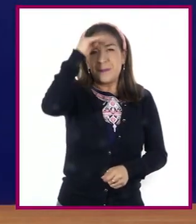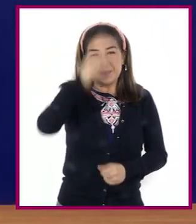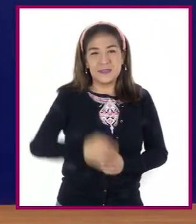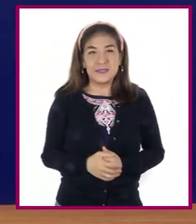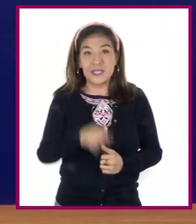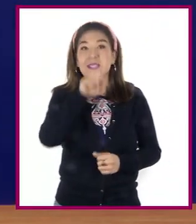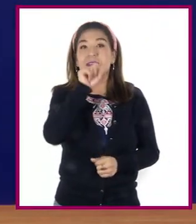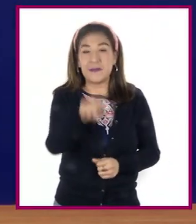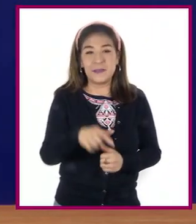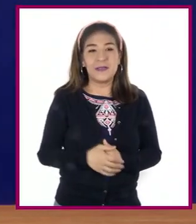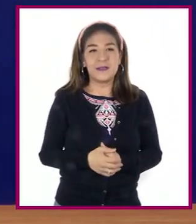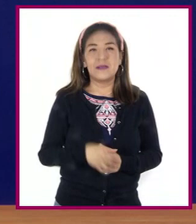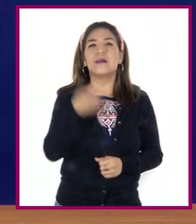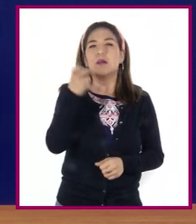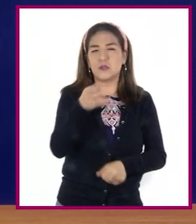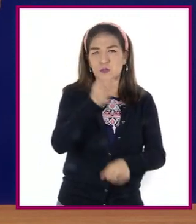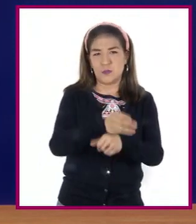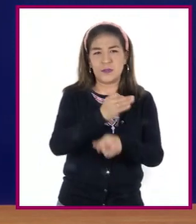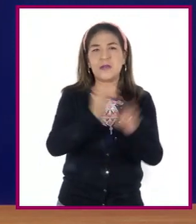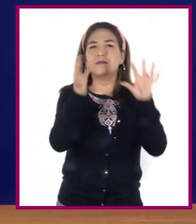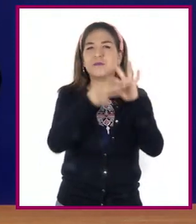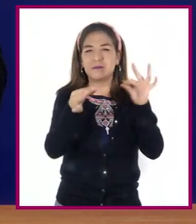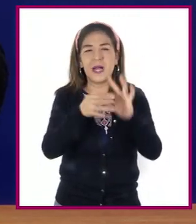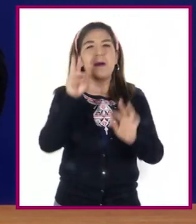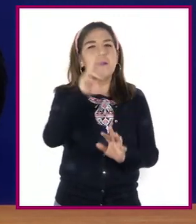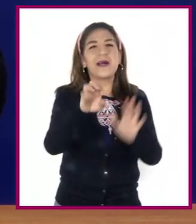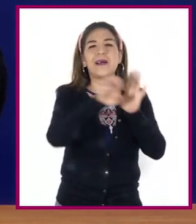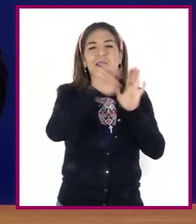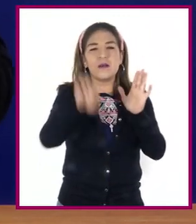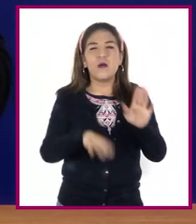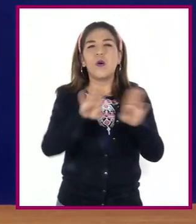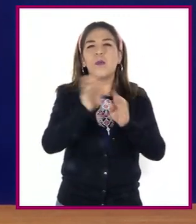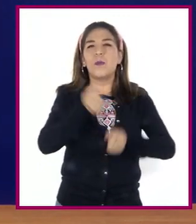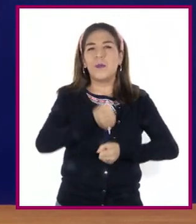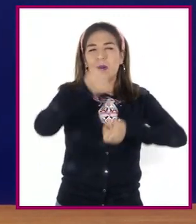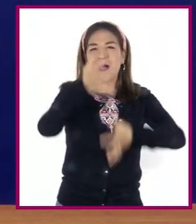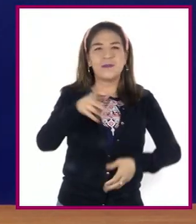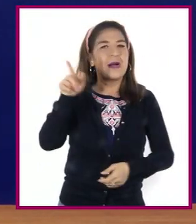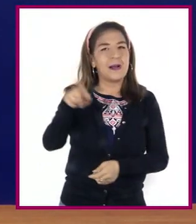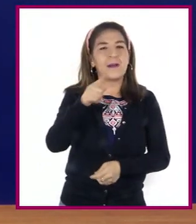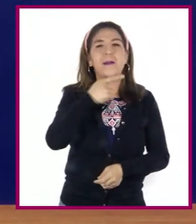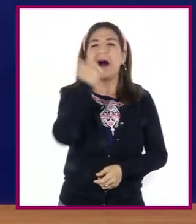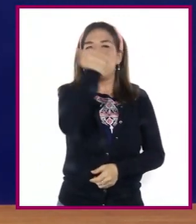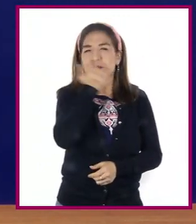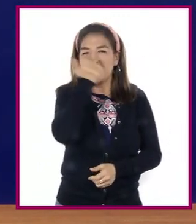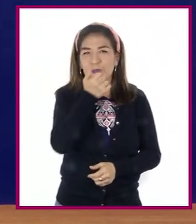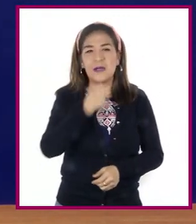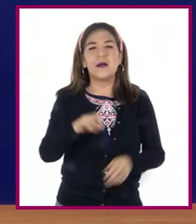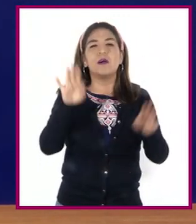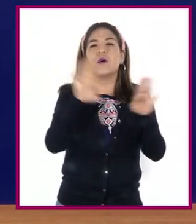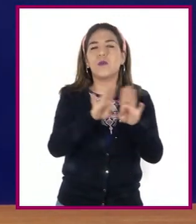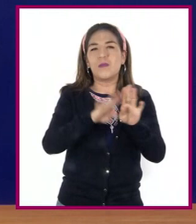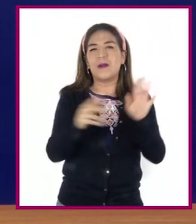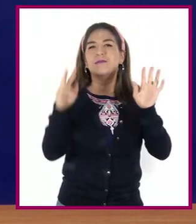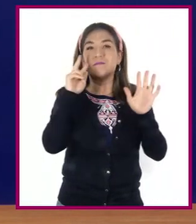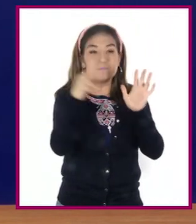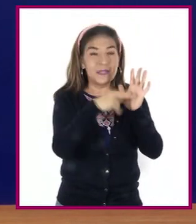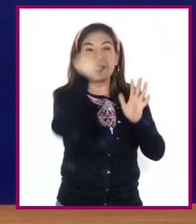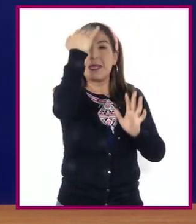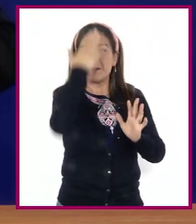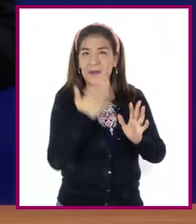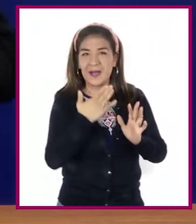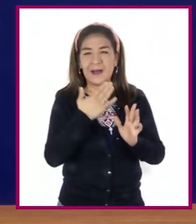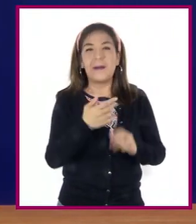hecho, en un momento más veremos un ejemplo de un poema escrito por un alumno como ustedes a partir de una imagen.